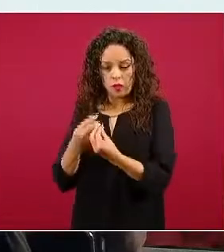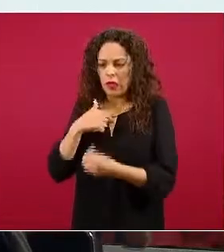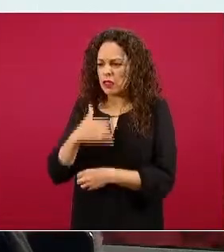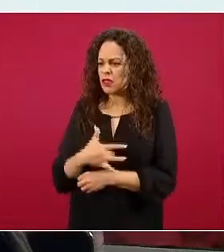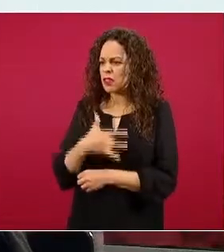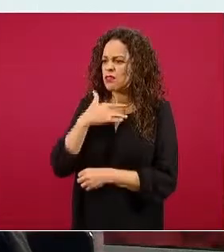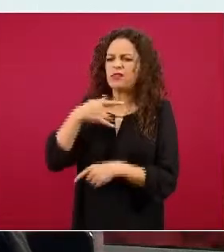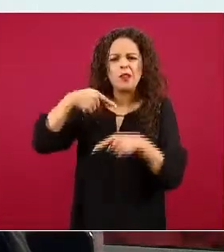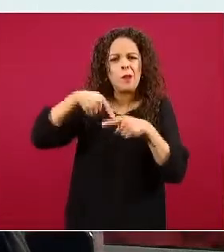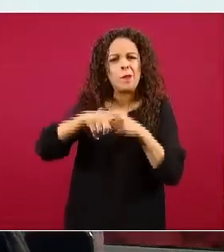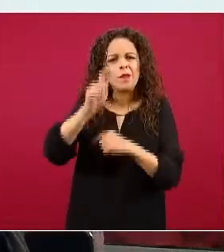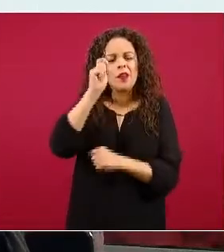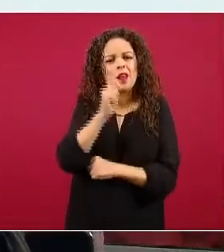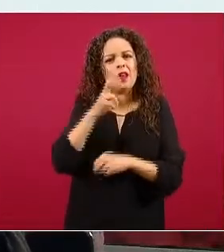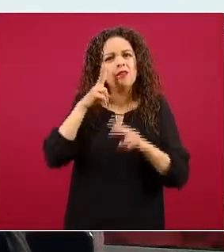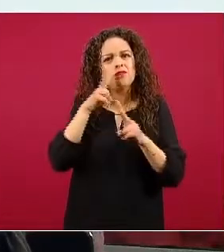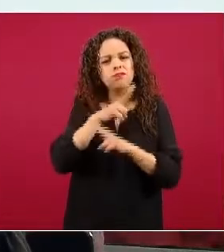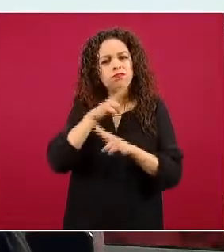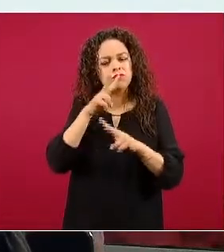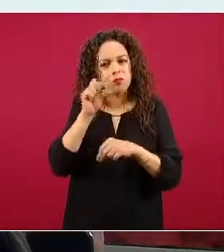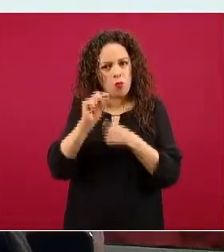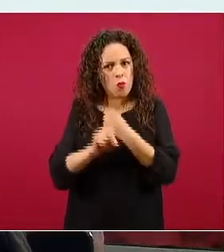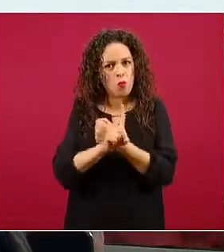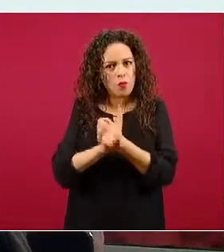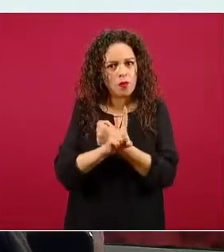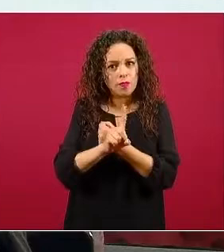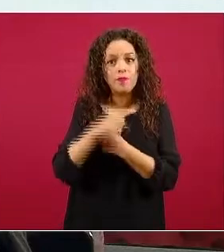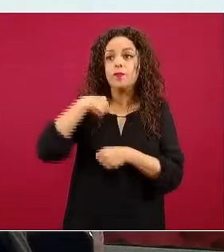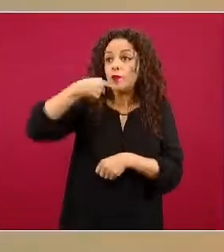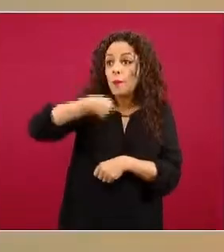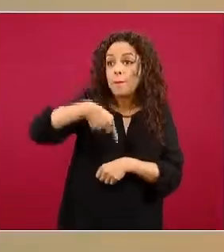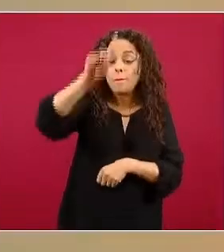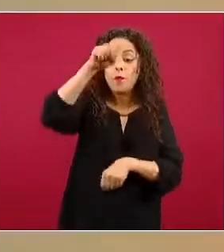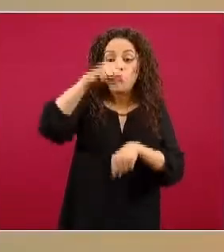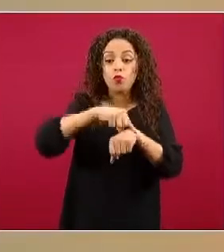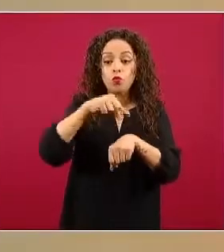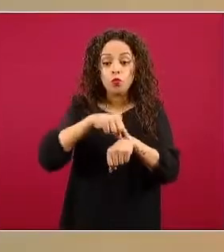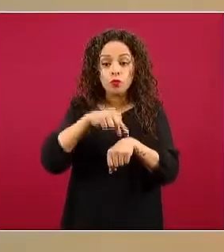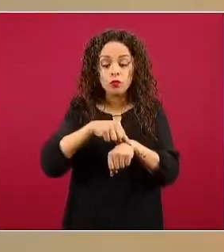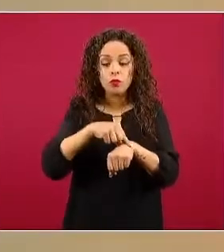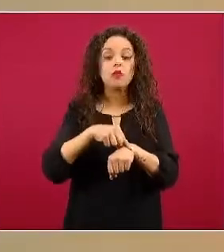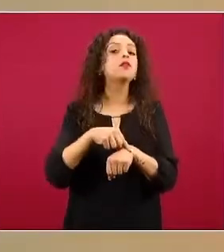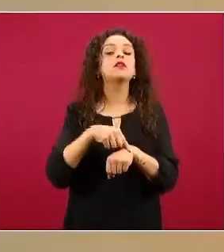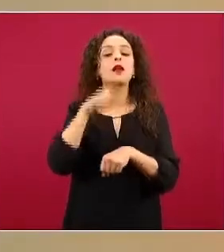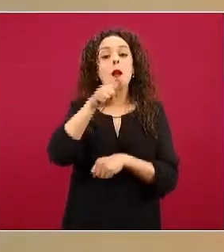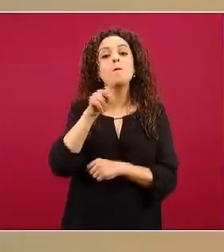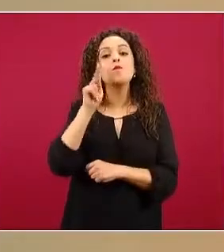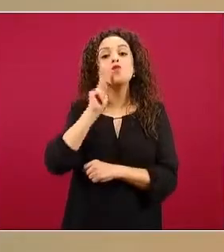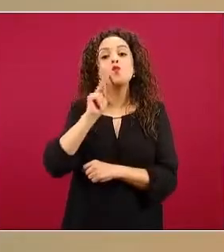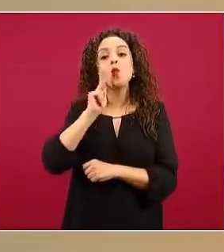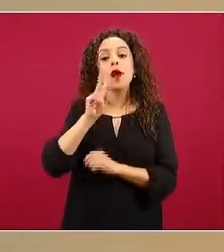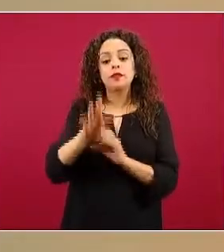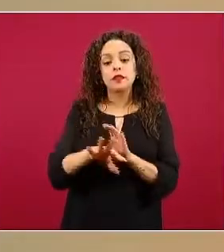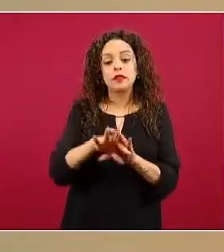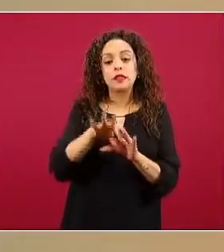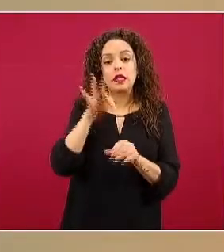acudo a los servicios de salud, me toman una muestra porque me tocaba, porque era una